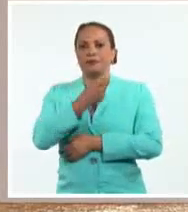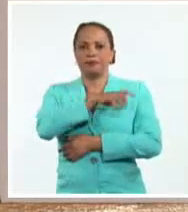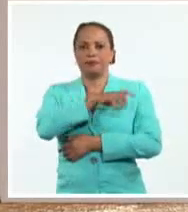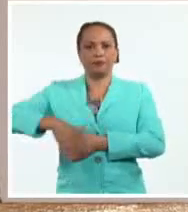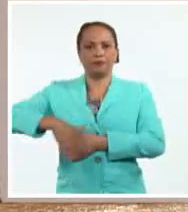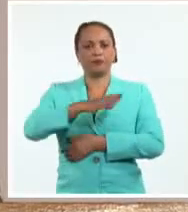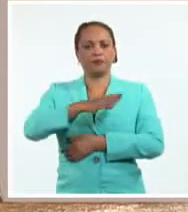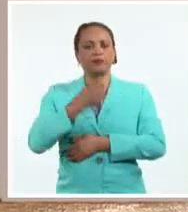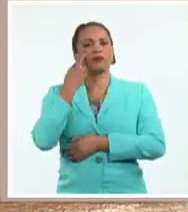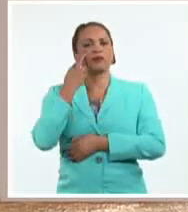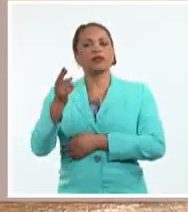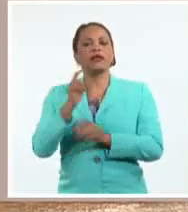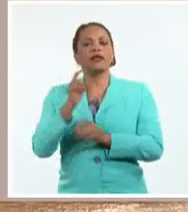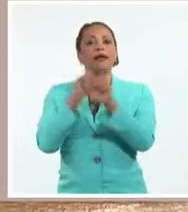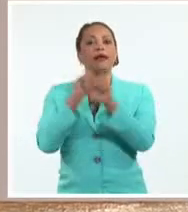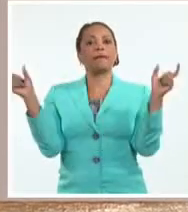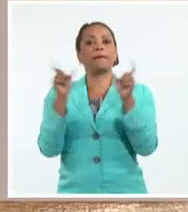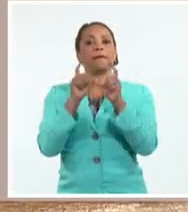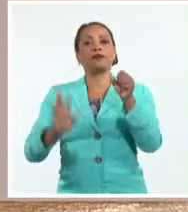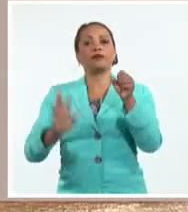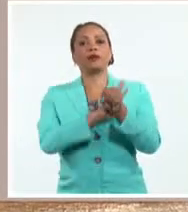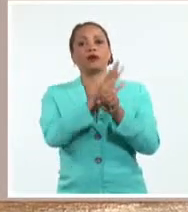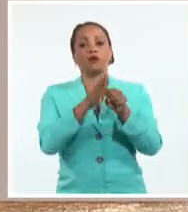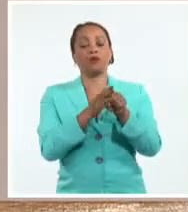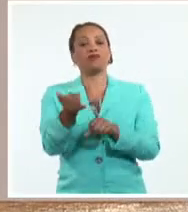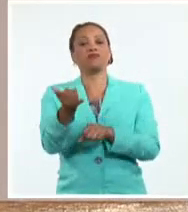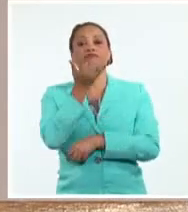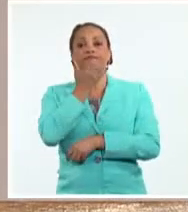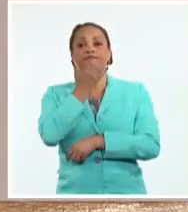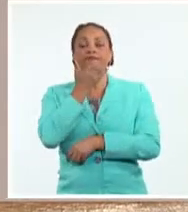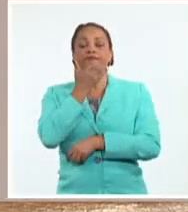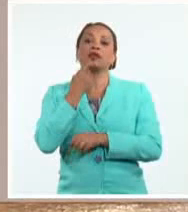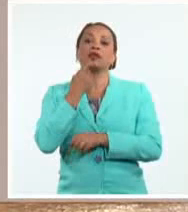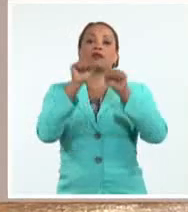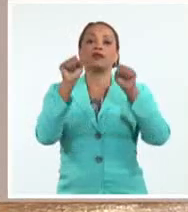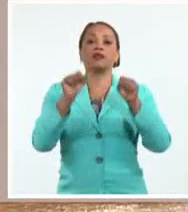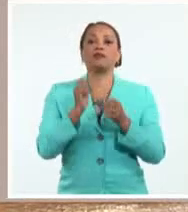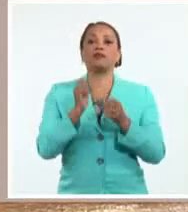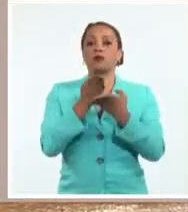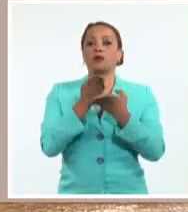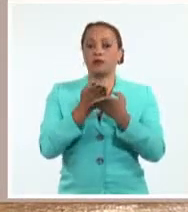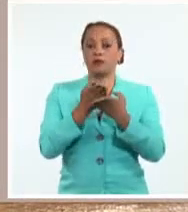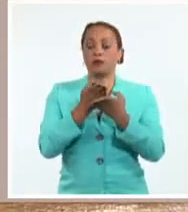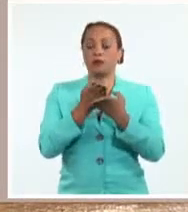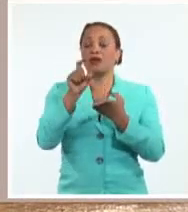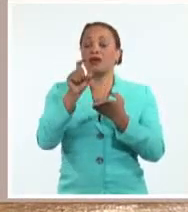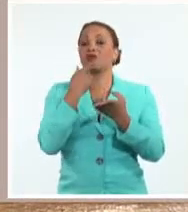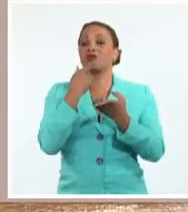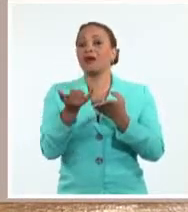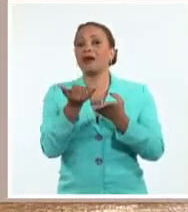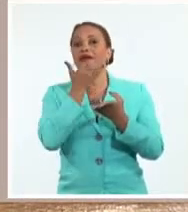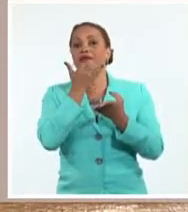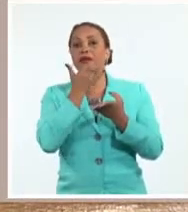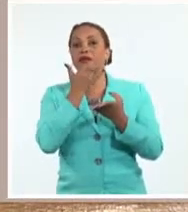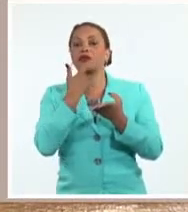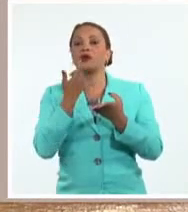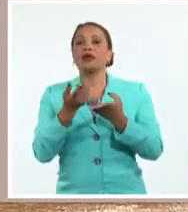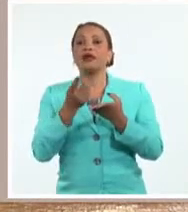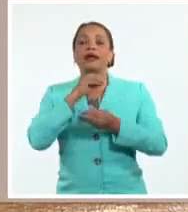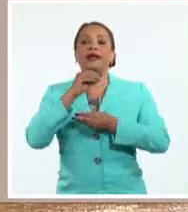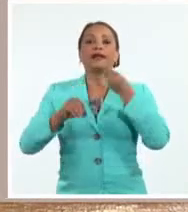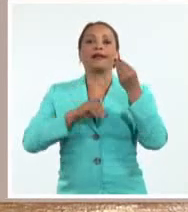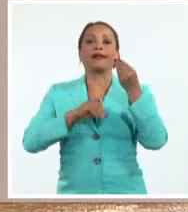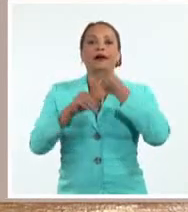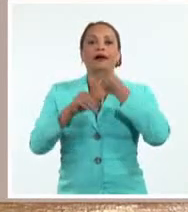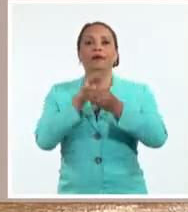Reconocemos el impacto que ha tenido la pandemia de la COVID-19 en los sistemas educativos, que provocó la desaceleración de los